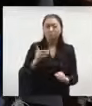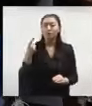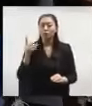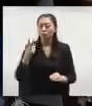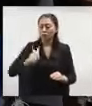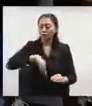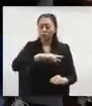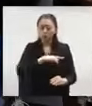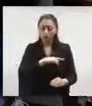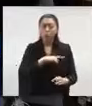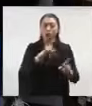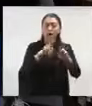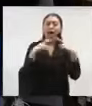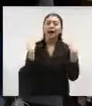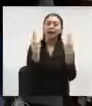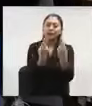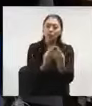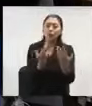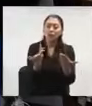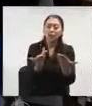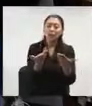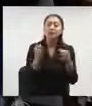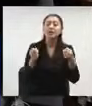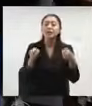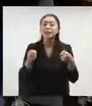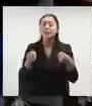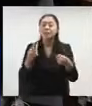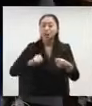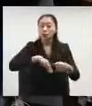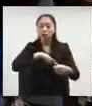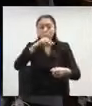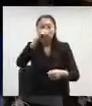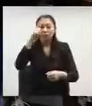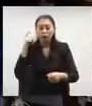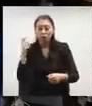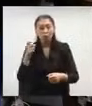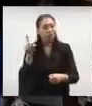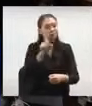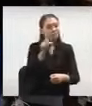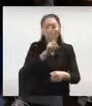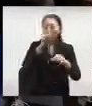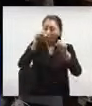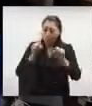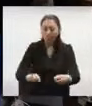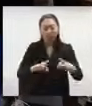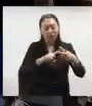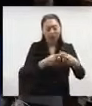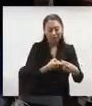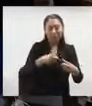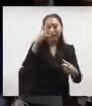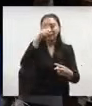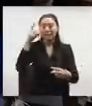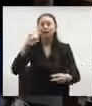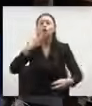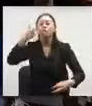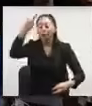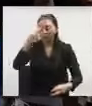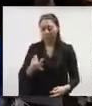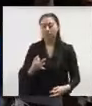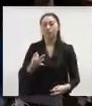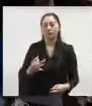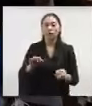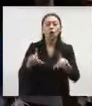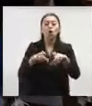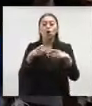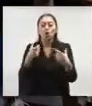juntar a sesionar, y no hemos podido entrar al trabajo serio, verdadero, como